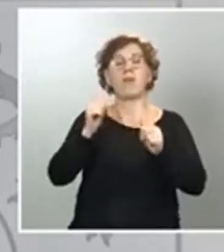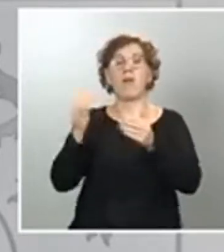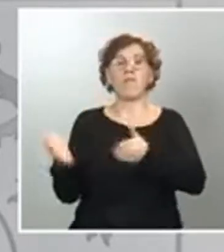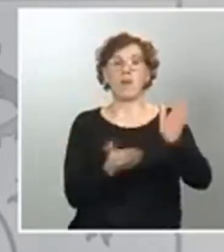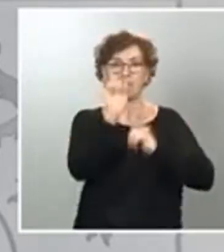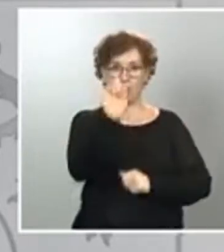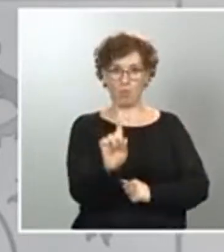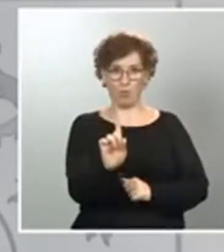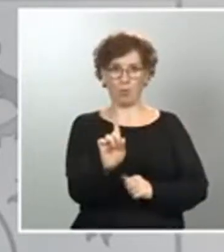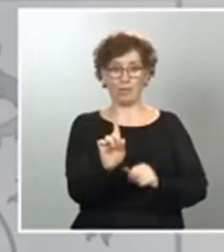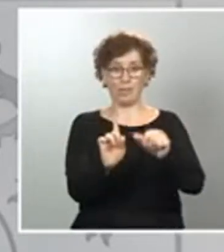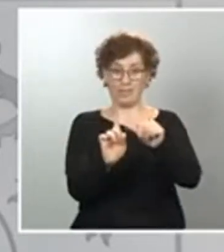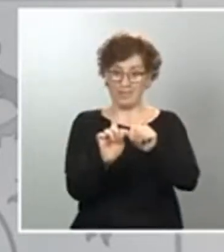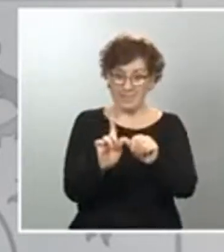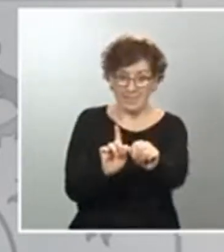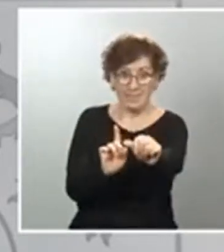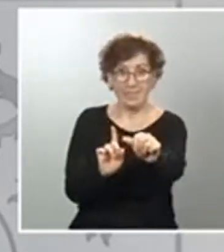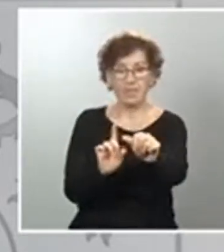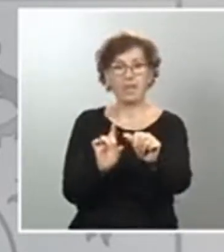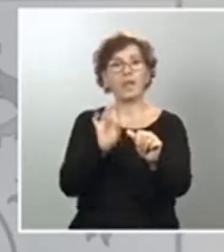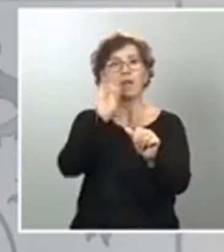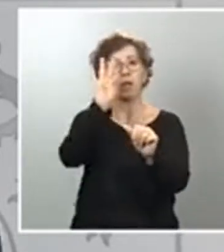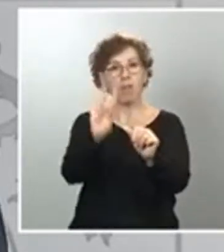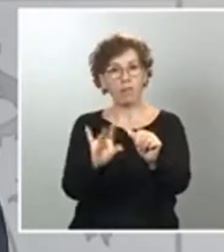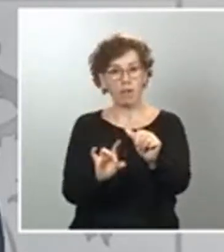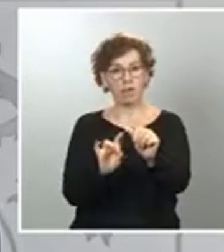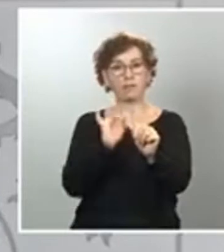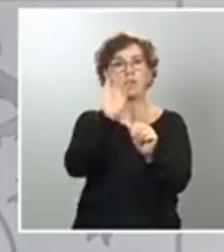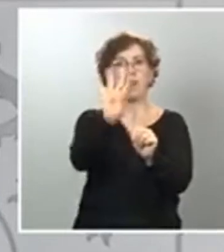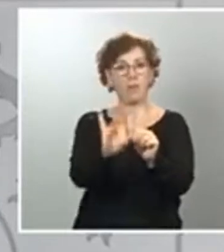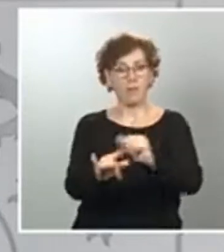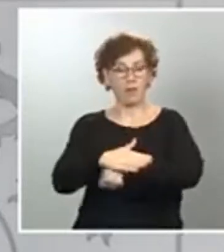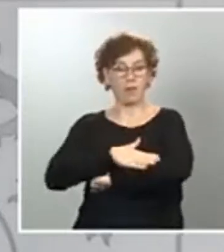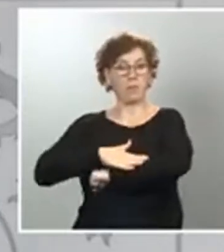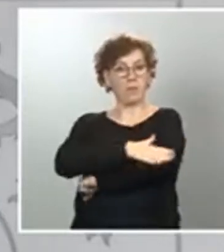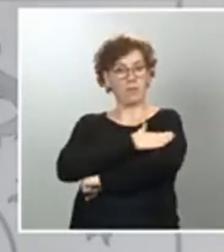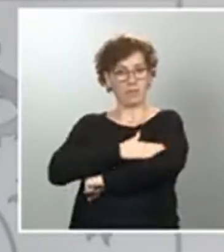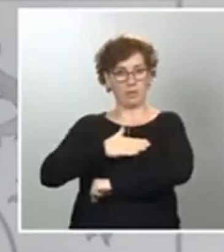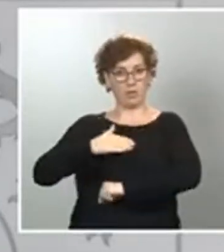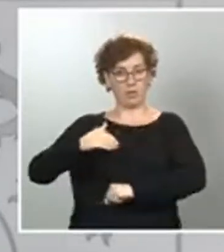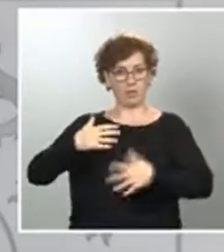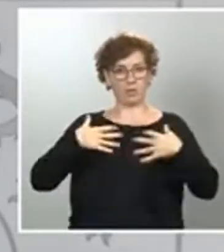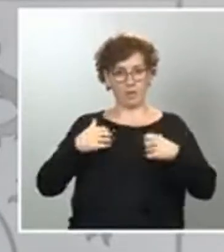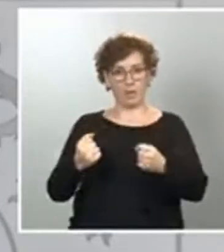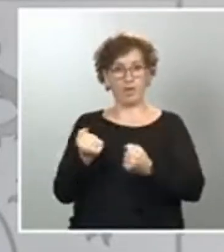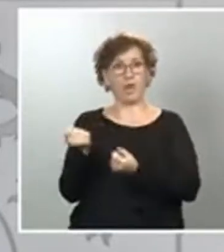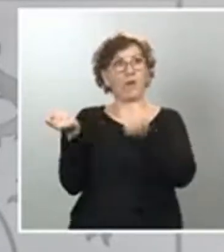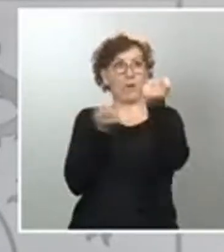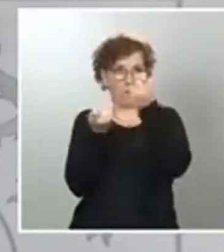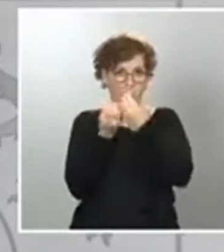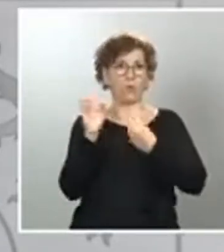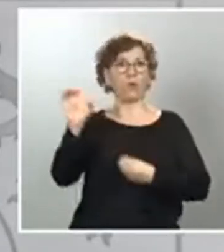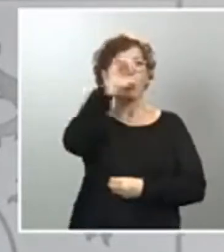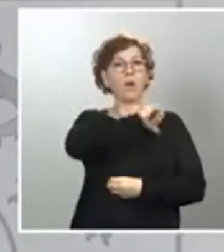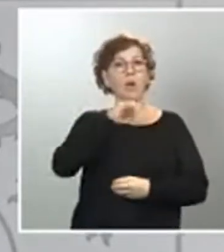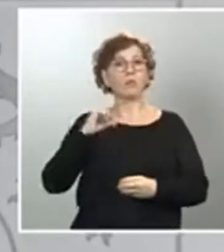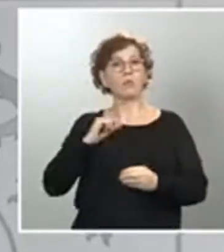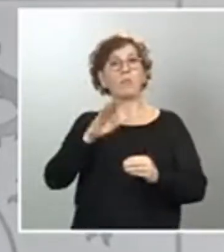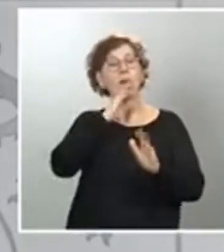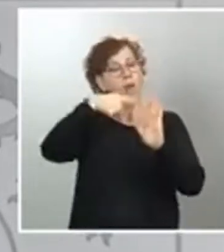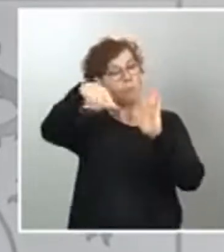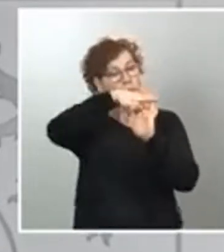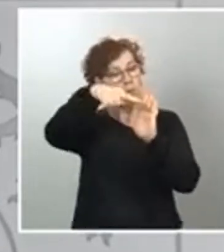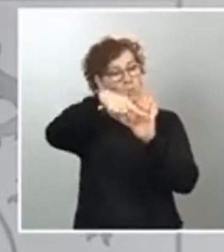ahí, quincenalmente, evaluará el Ministerio de Sanidad, también en coordinación con las comunidades autónomas, el cumplimiento de los marcadores para cada una de